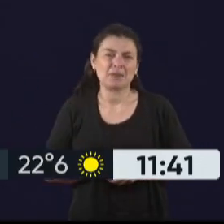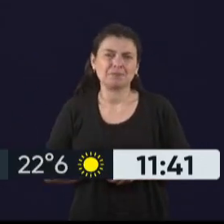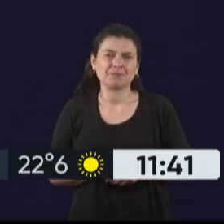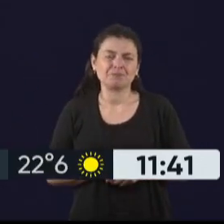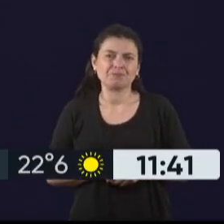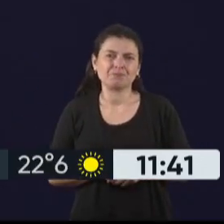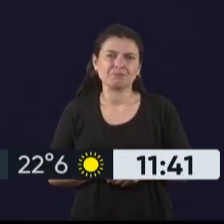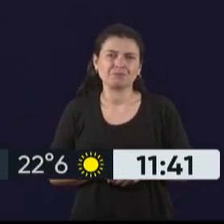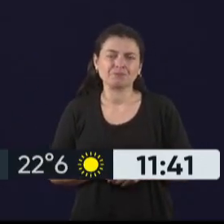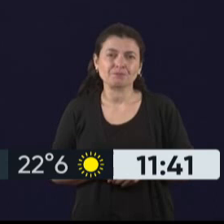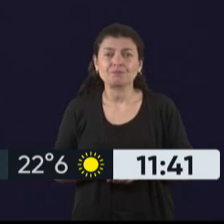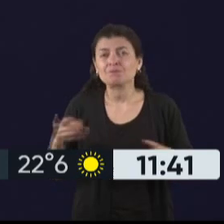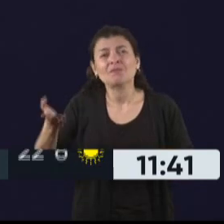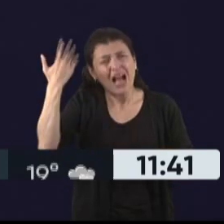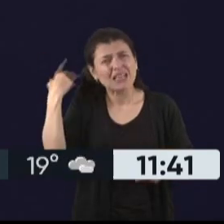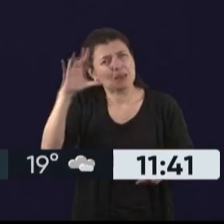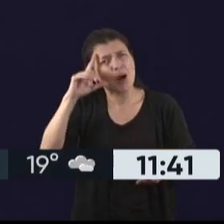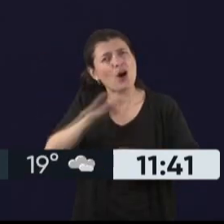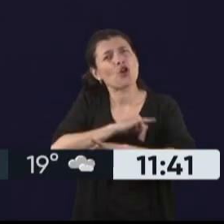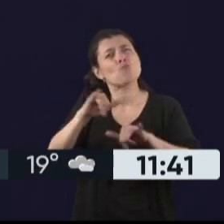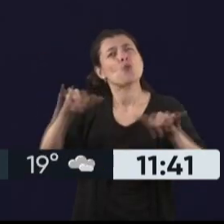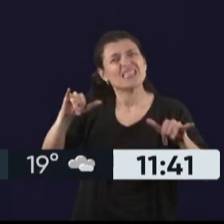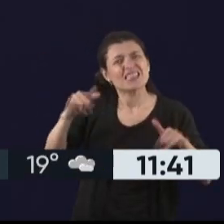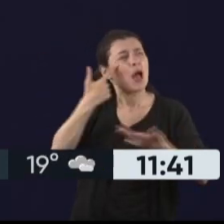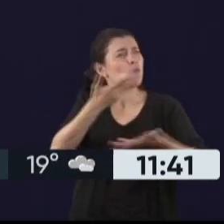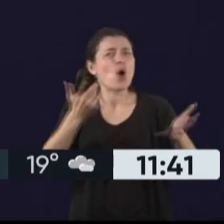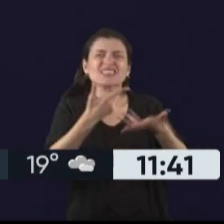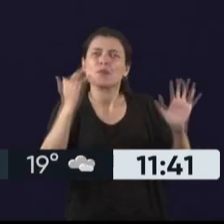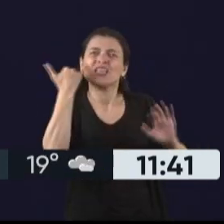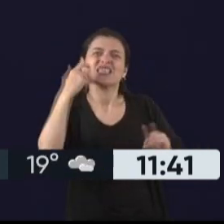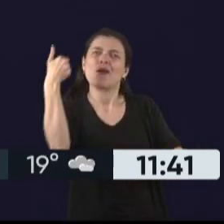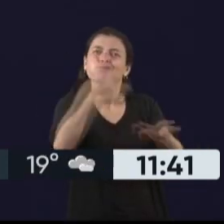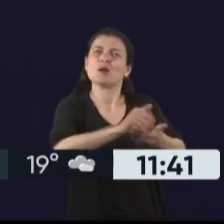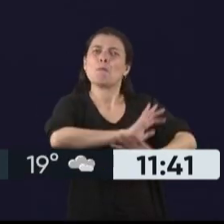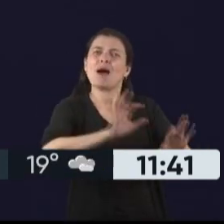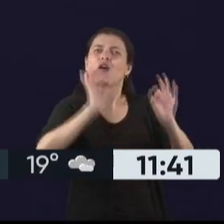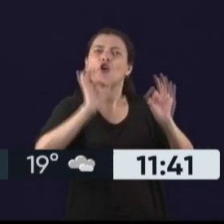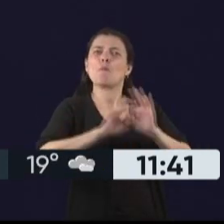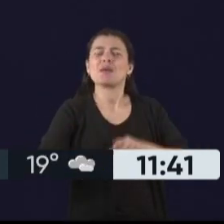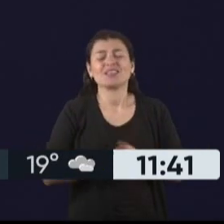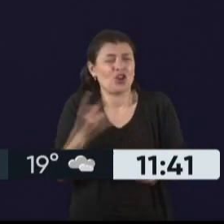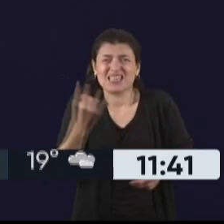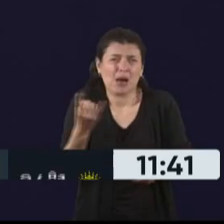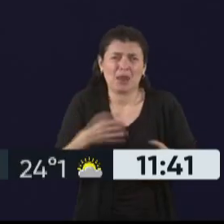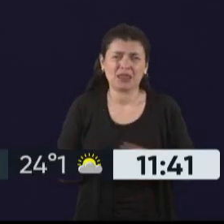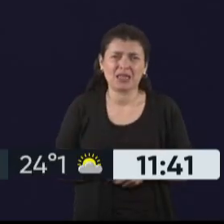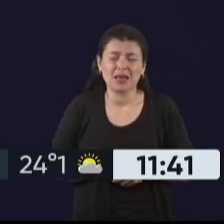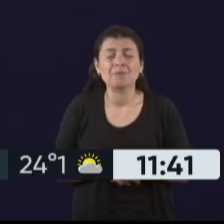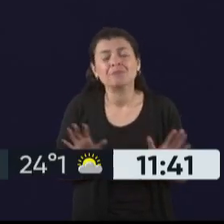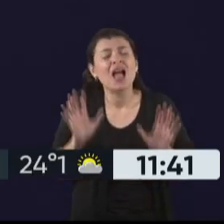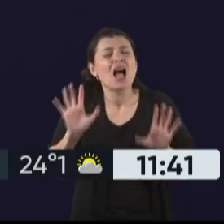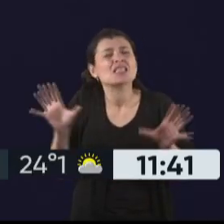hacían publicidad con el tema de haber cancelado la deuda con el fondo. Bueno, hay muchas cuestiones que la